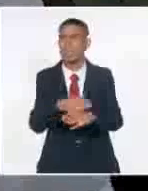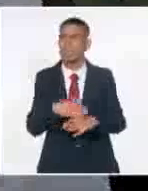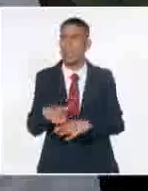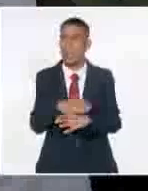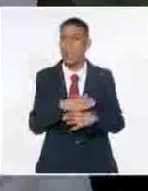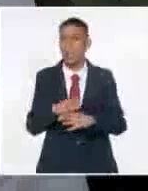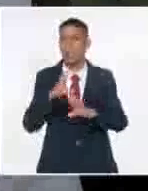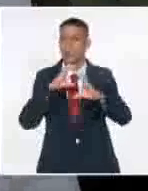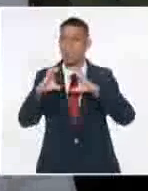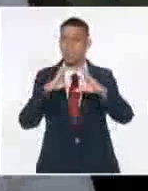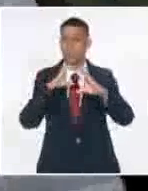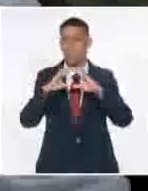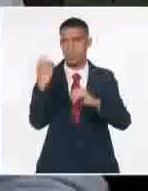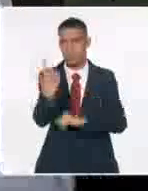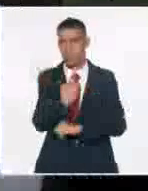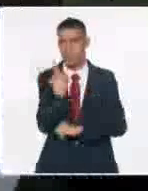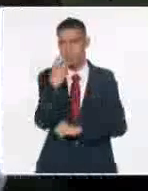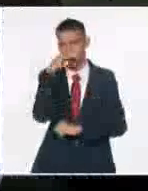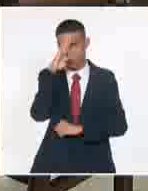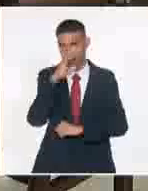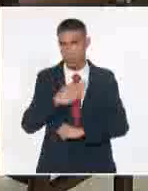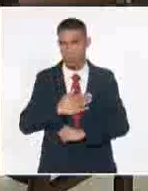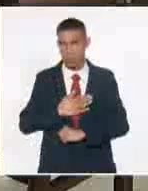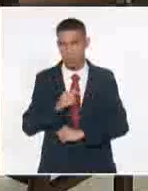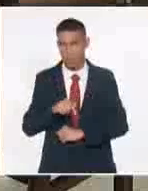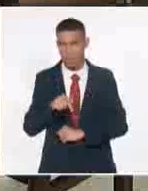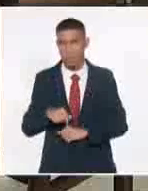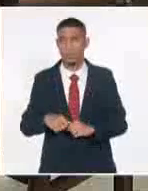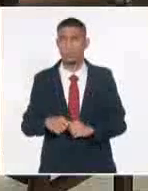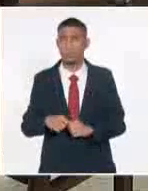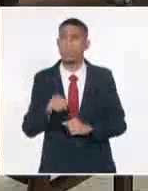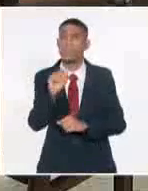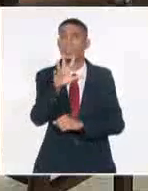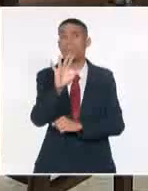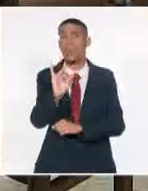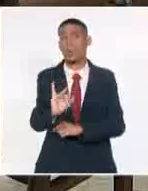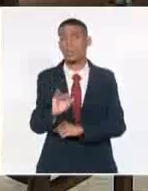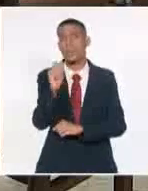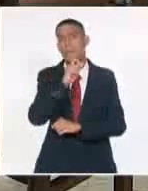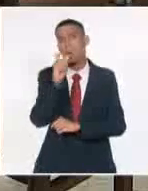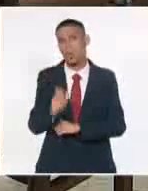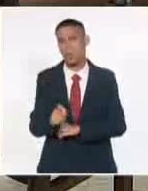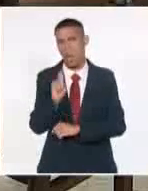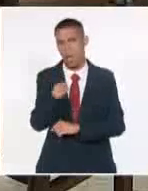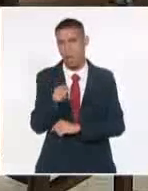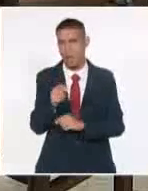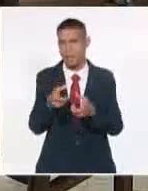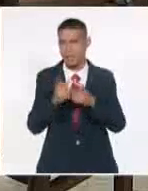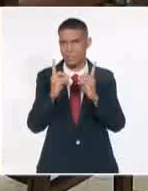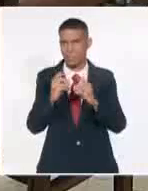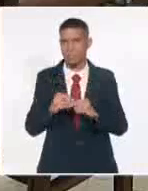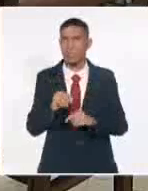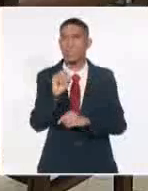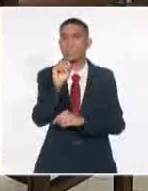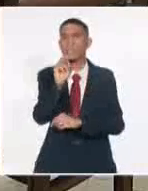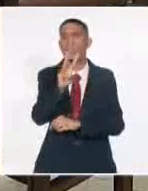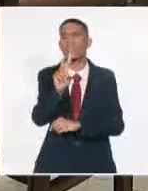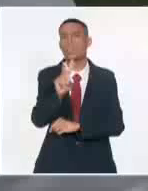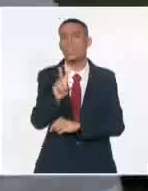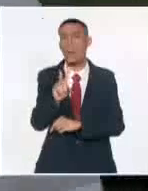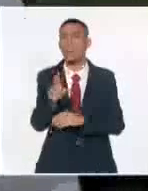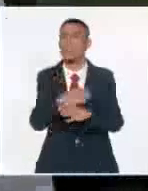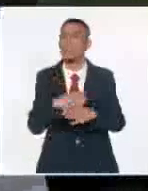de comunicación nacional, así como 57 corresponsales de 32 medios de